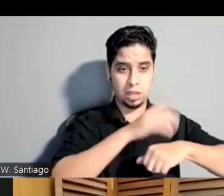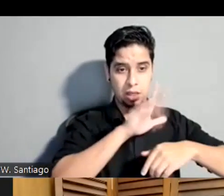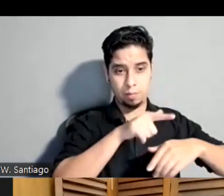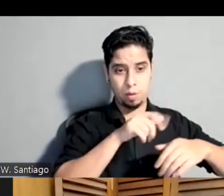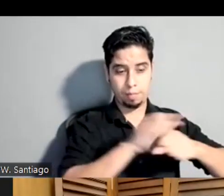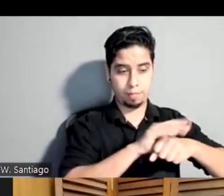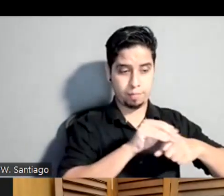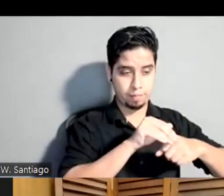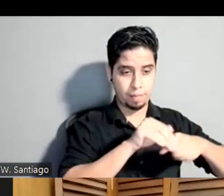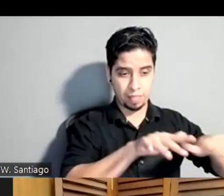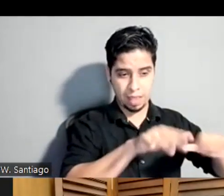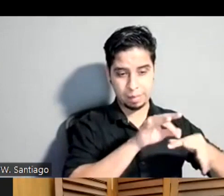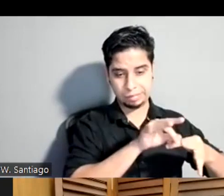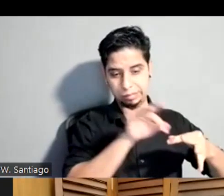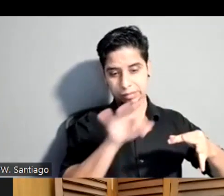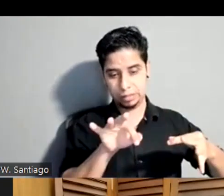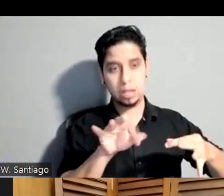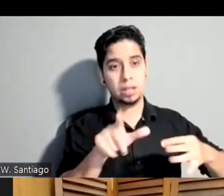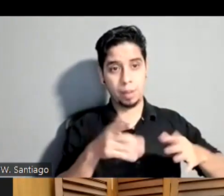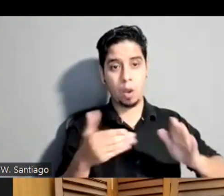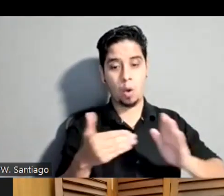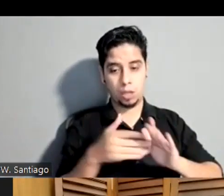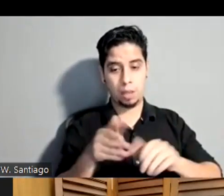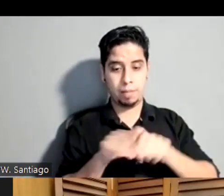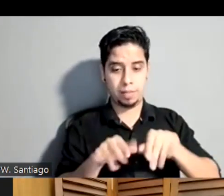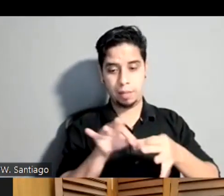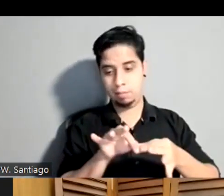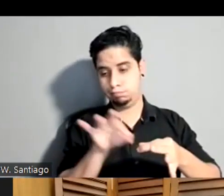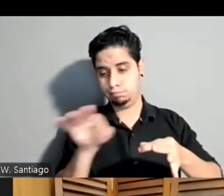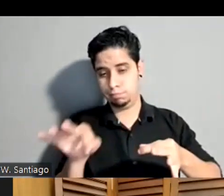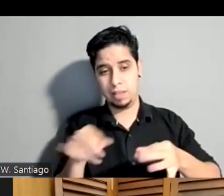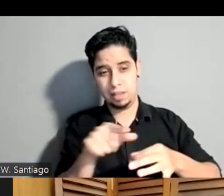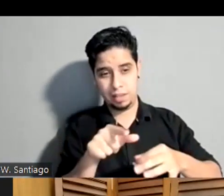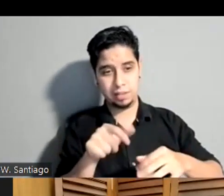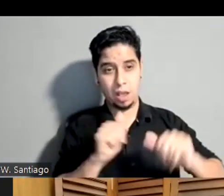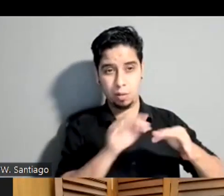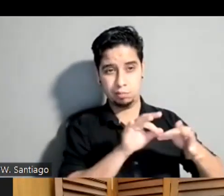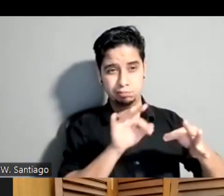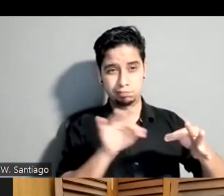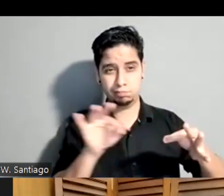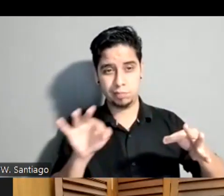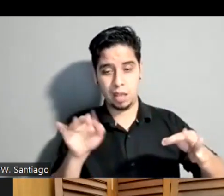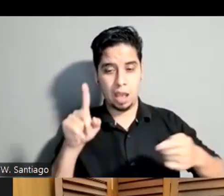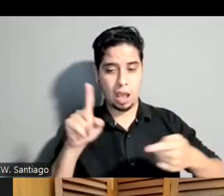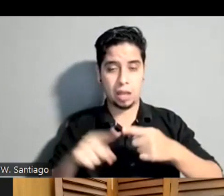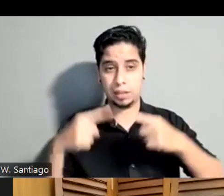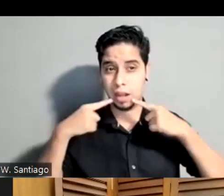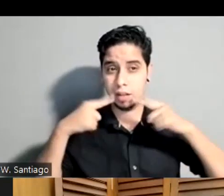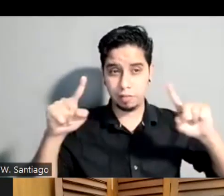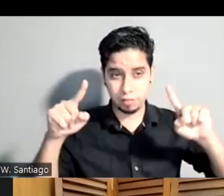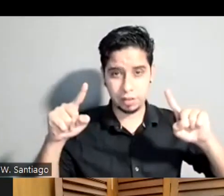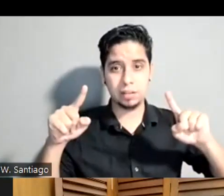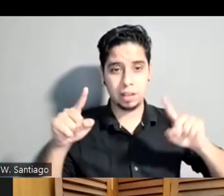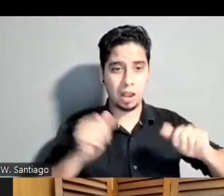pandemia, pero entonces esto, y volvió la pandemia, y eso se ha movido, Dios mío, hasta que por fin llegó al teatro otra vez y se